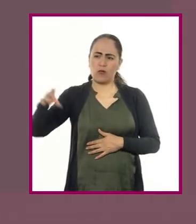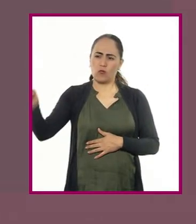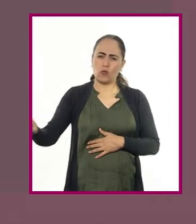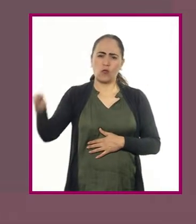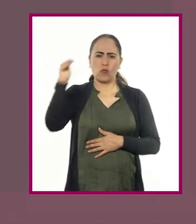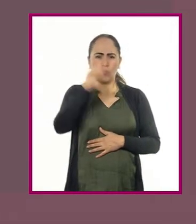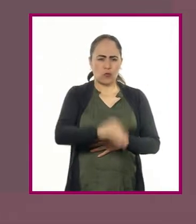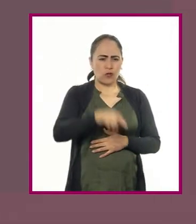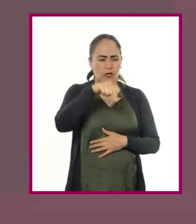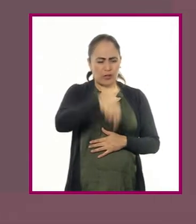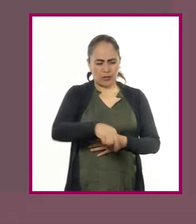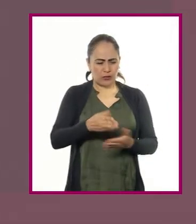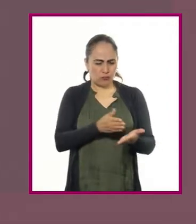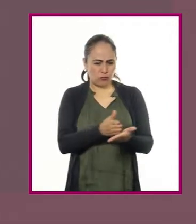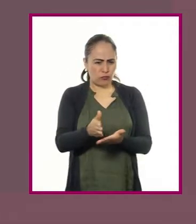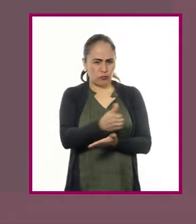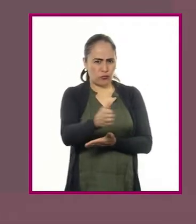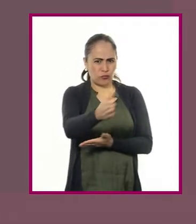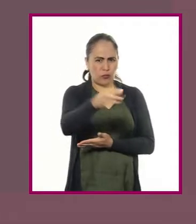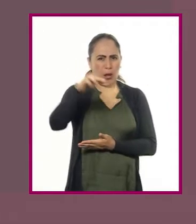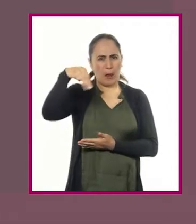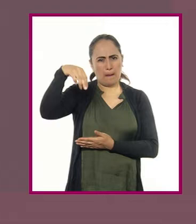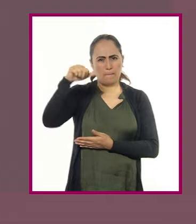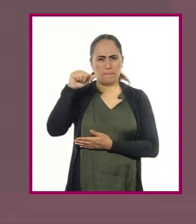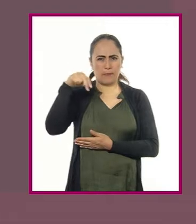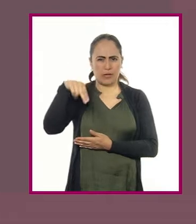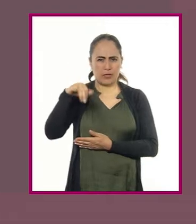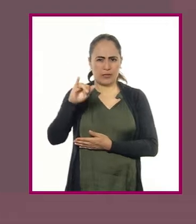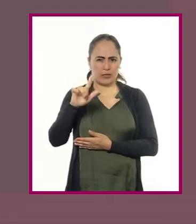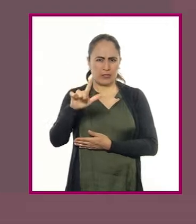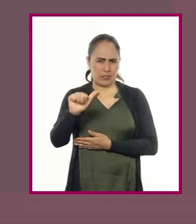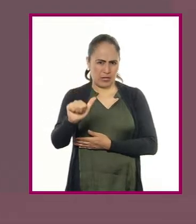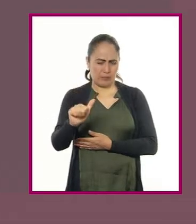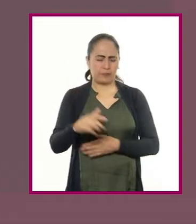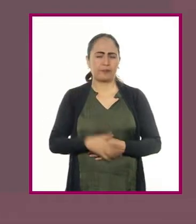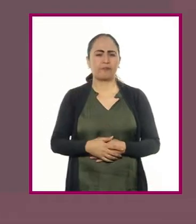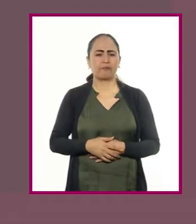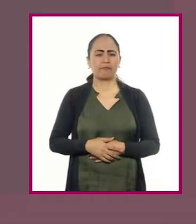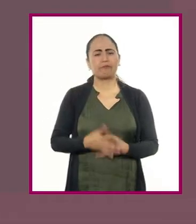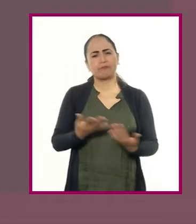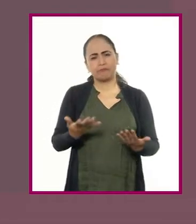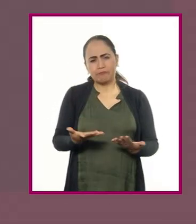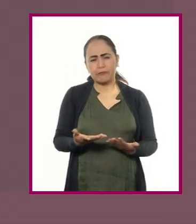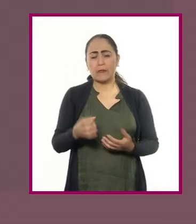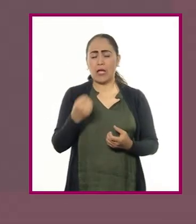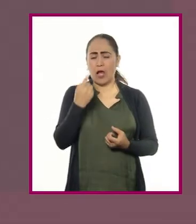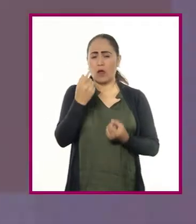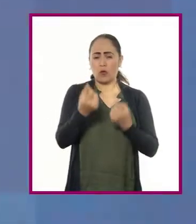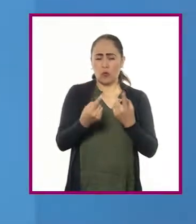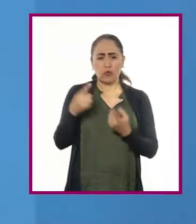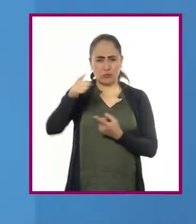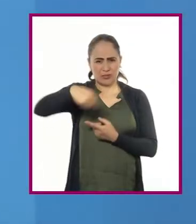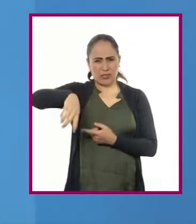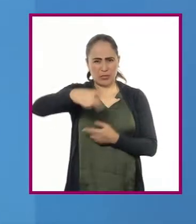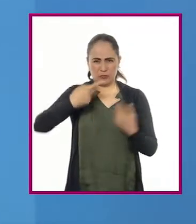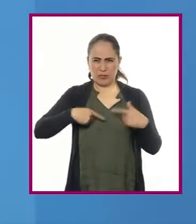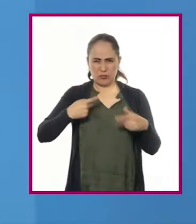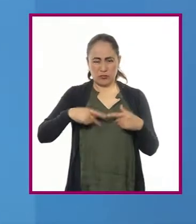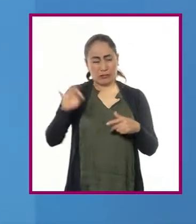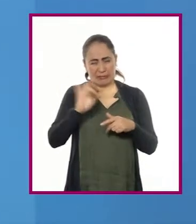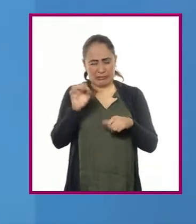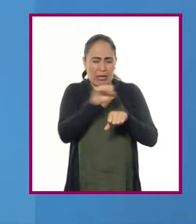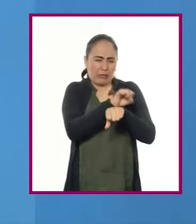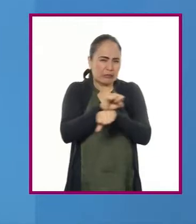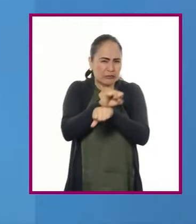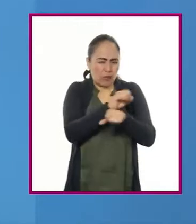apertura de la ruta del Galeón de Manila. Y aunque es posible que una buena cantidad de ellos llegaran en calidad de